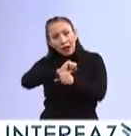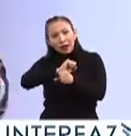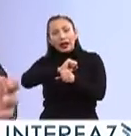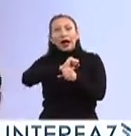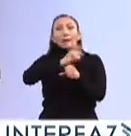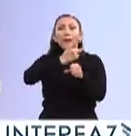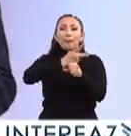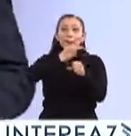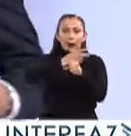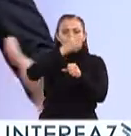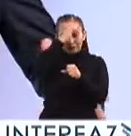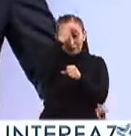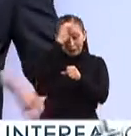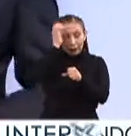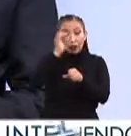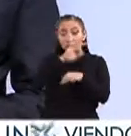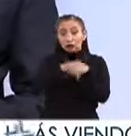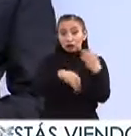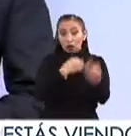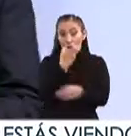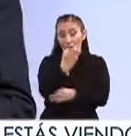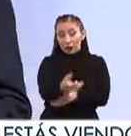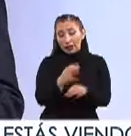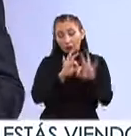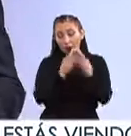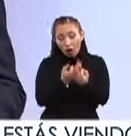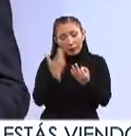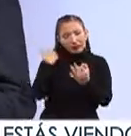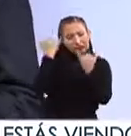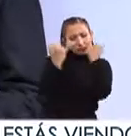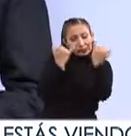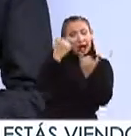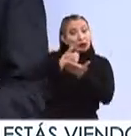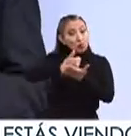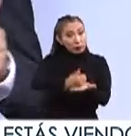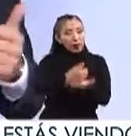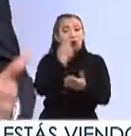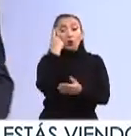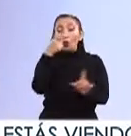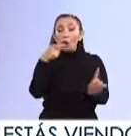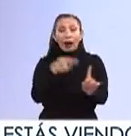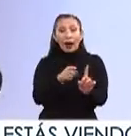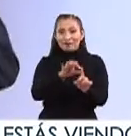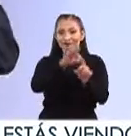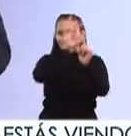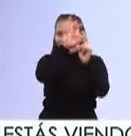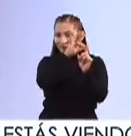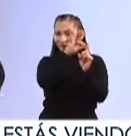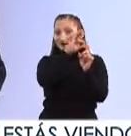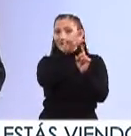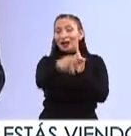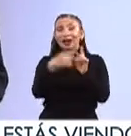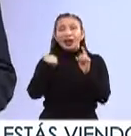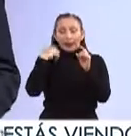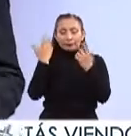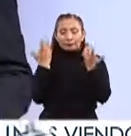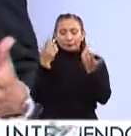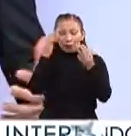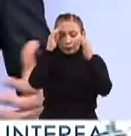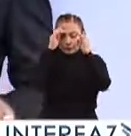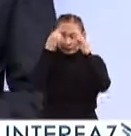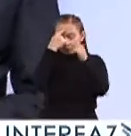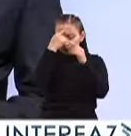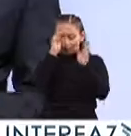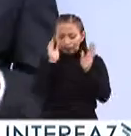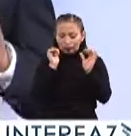secundaria, en la prepa. Finalmente, todas estas estrategias son funcionales. Entre ellos existe, por ejemplo, la meditación, que